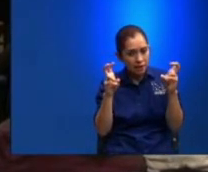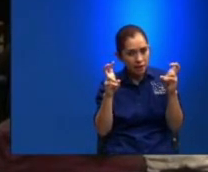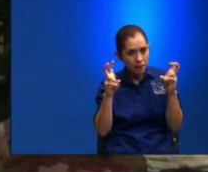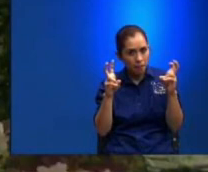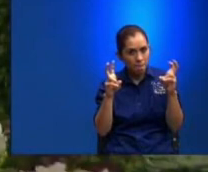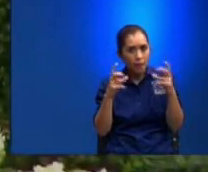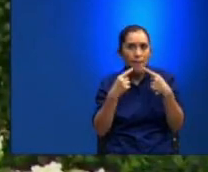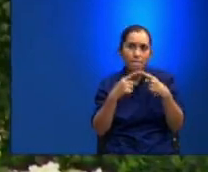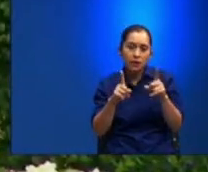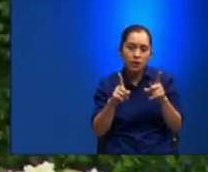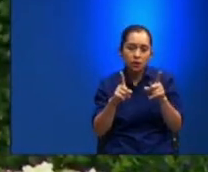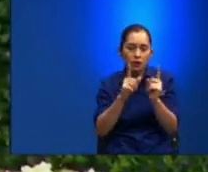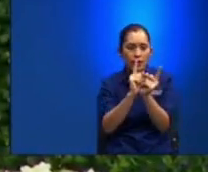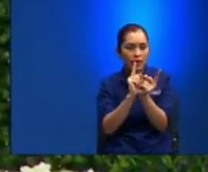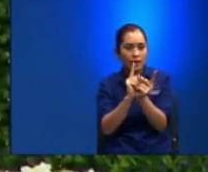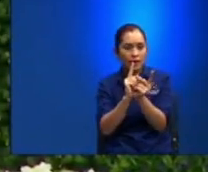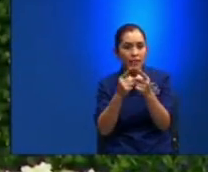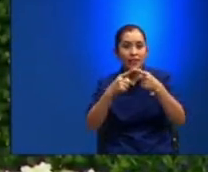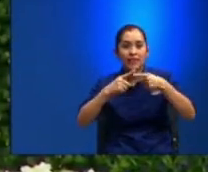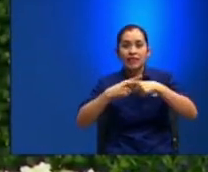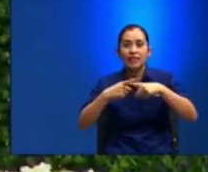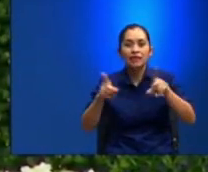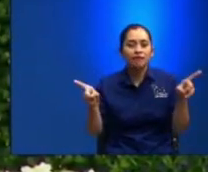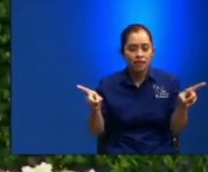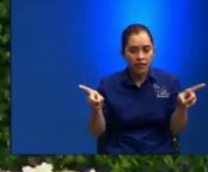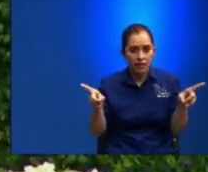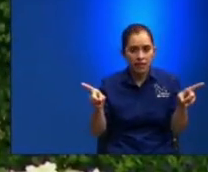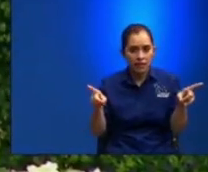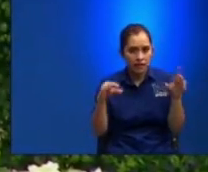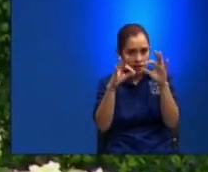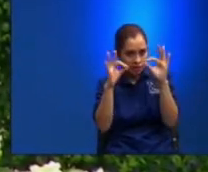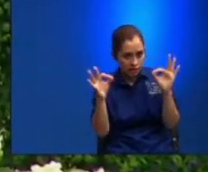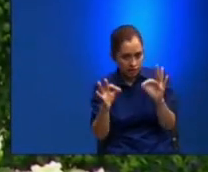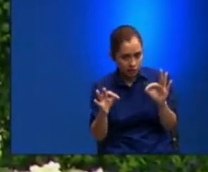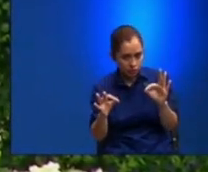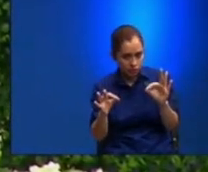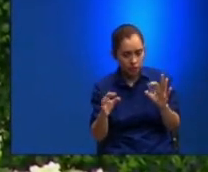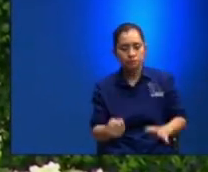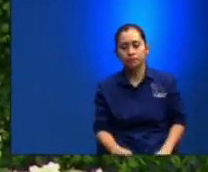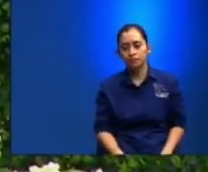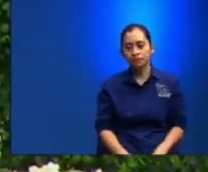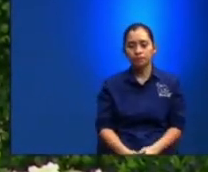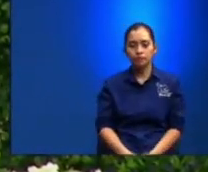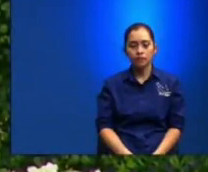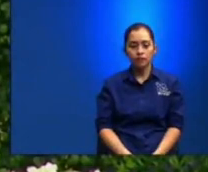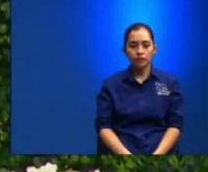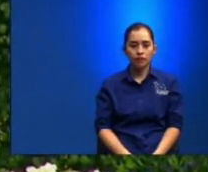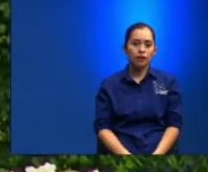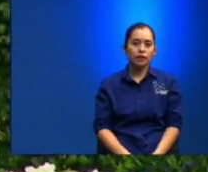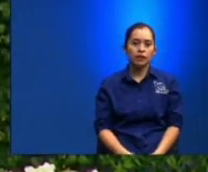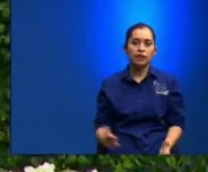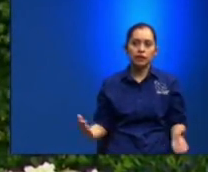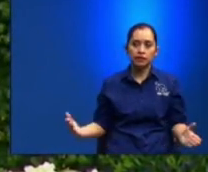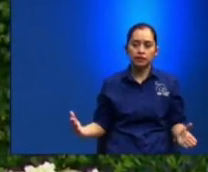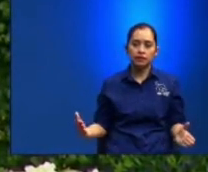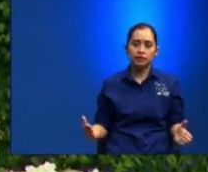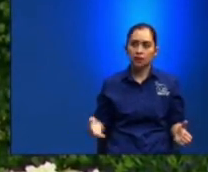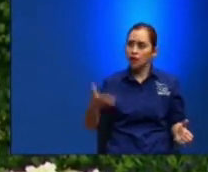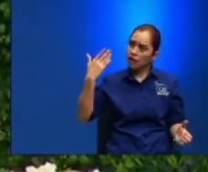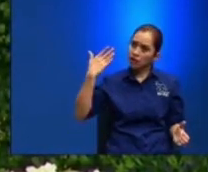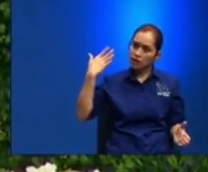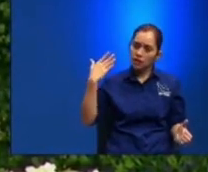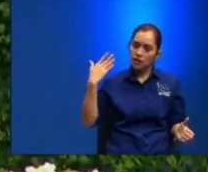que son esos objetos de plata porque me quedé sin explicar llegué hasta la trompeta de plata si